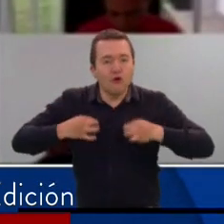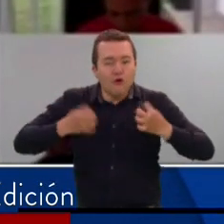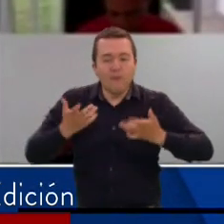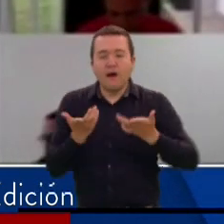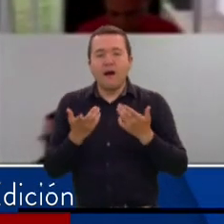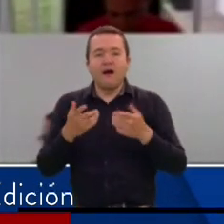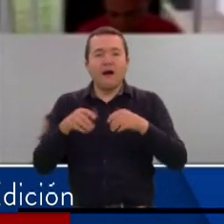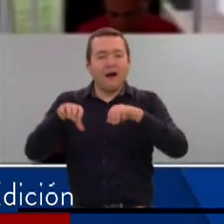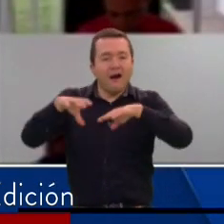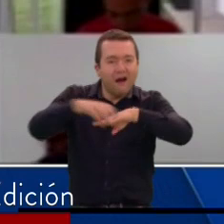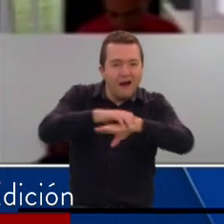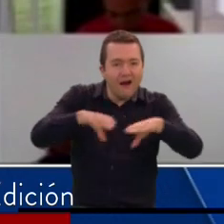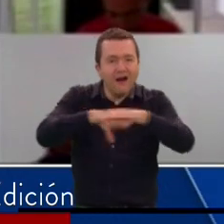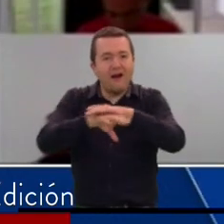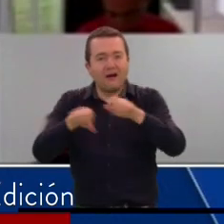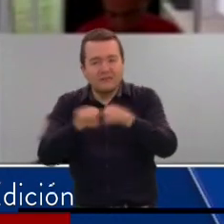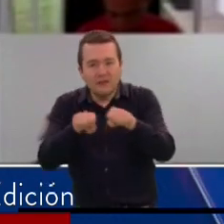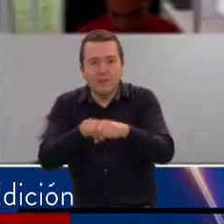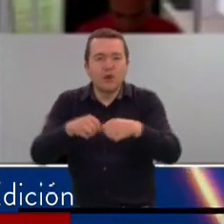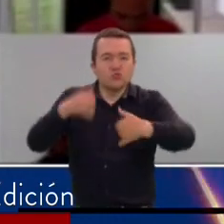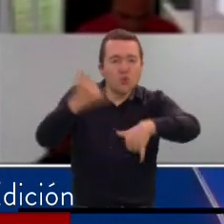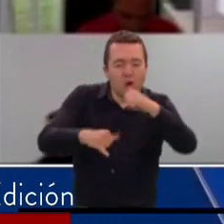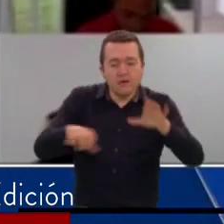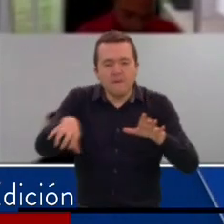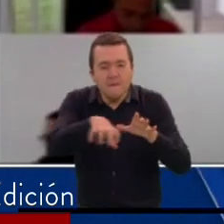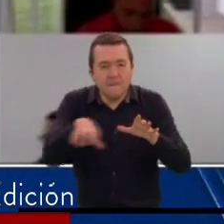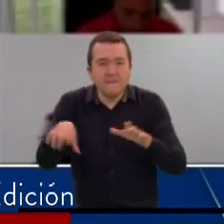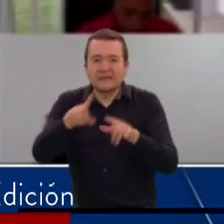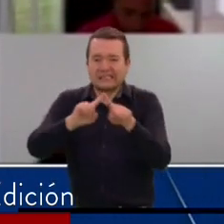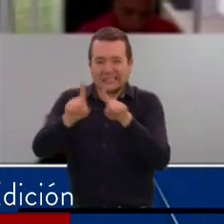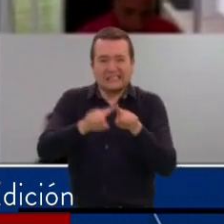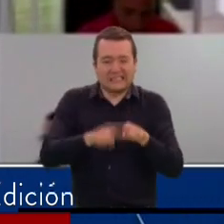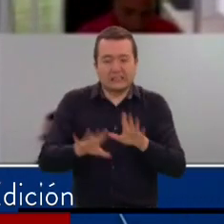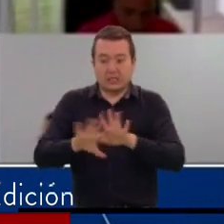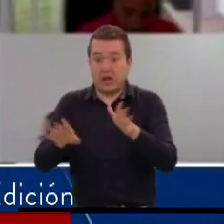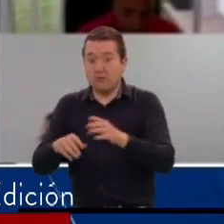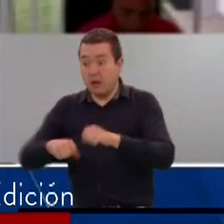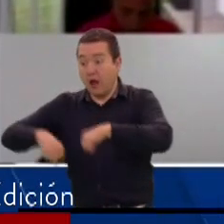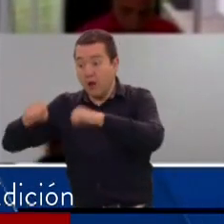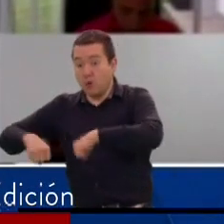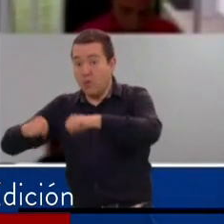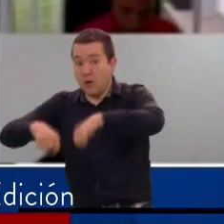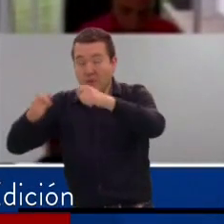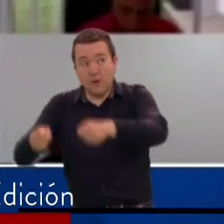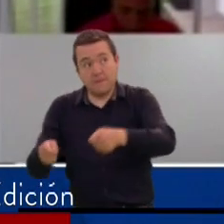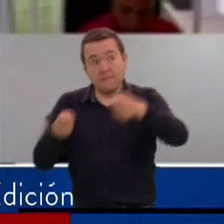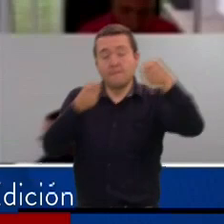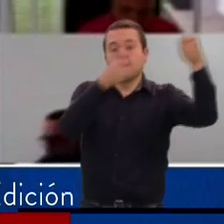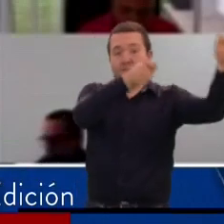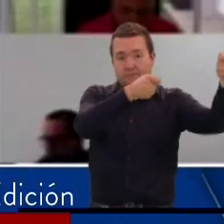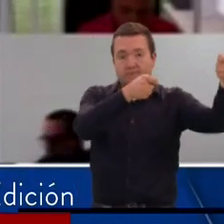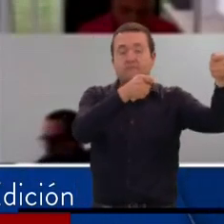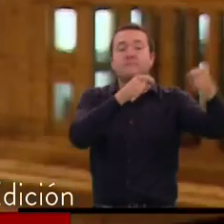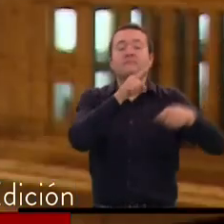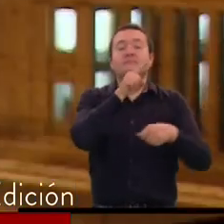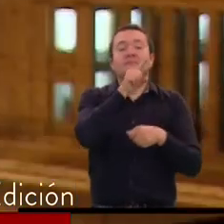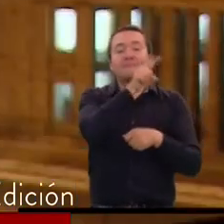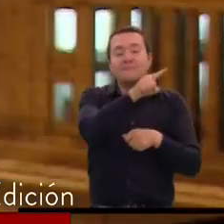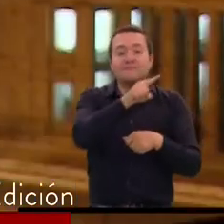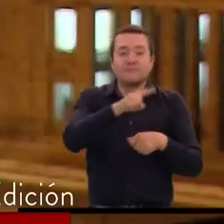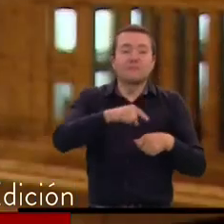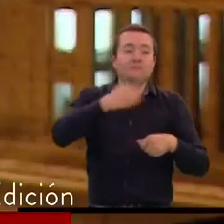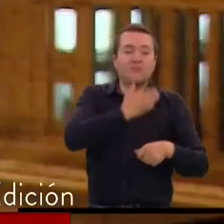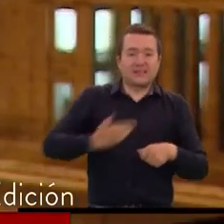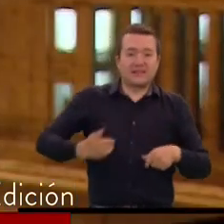Esta iniciativa, este proyecto de ley pasa a sanción presidencial siempre y cuando se produzca la conciliación entre Cámara y Senado que se